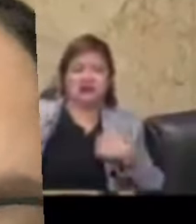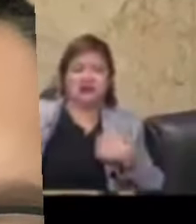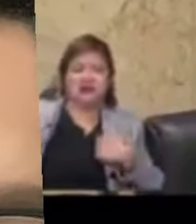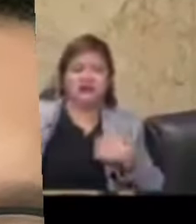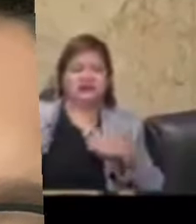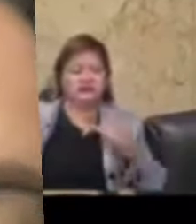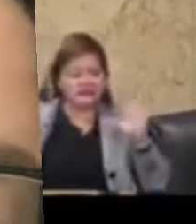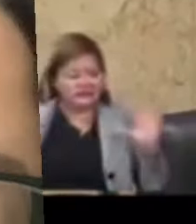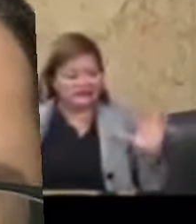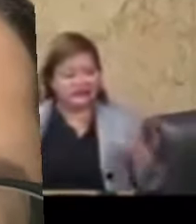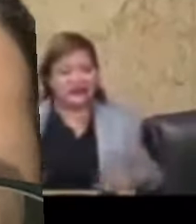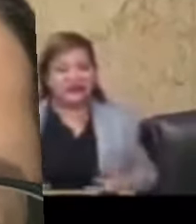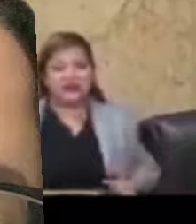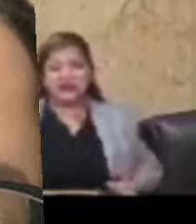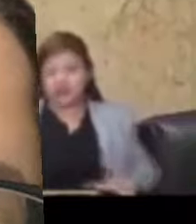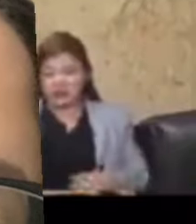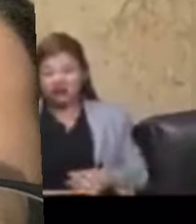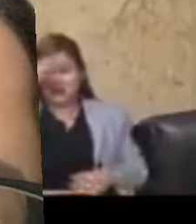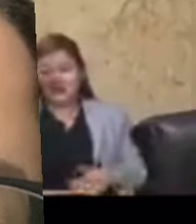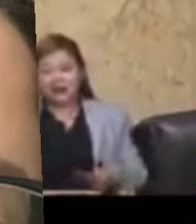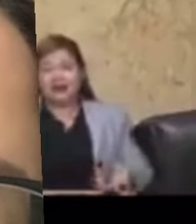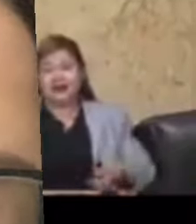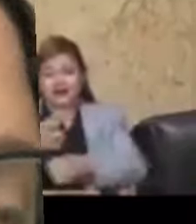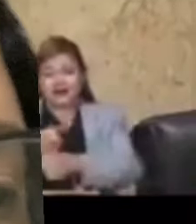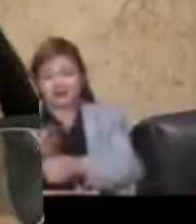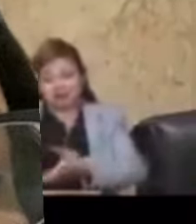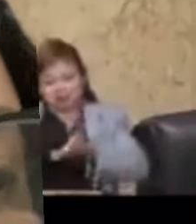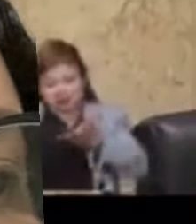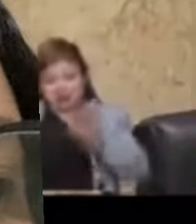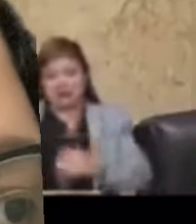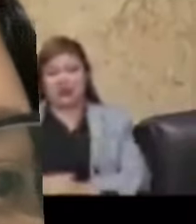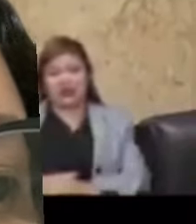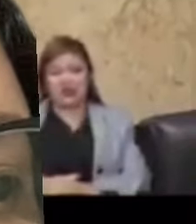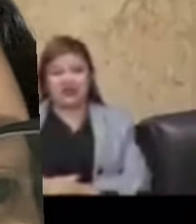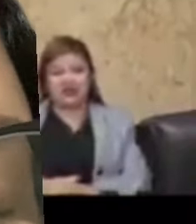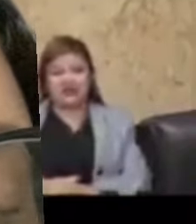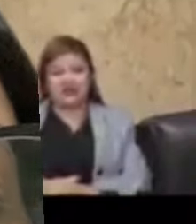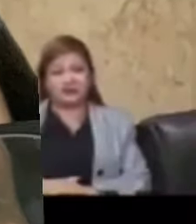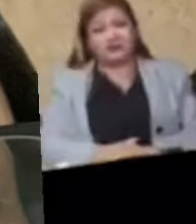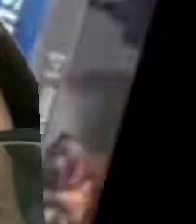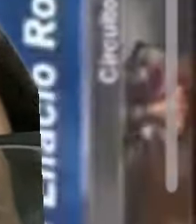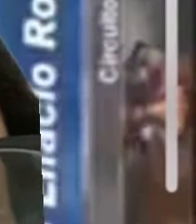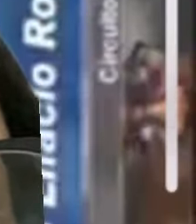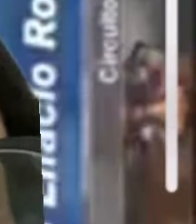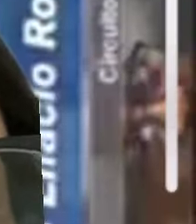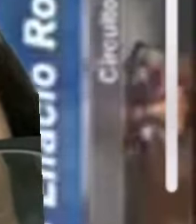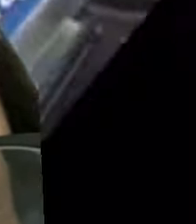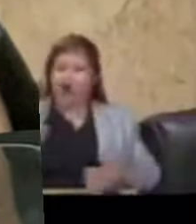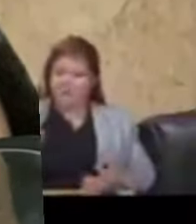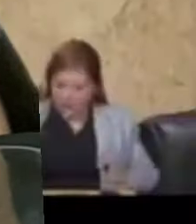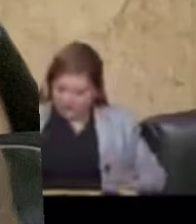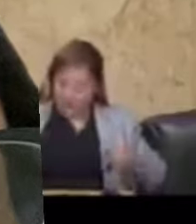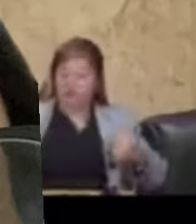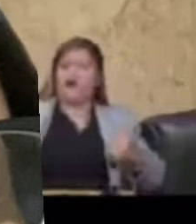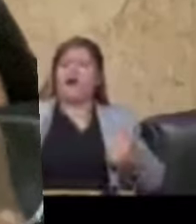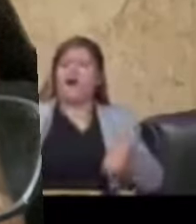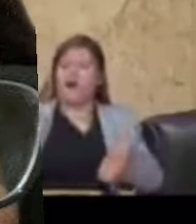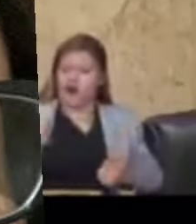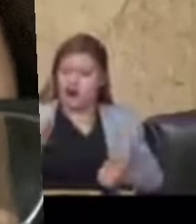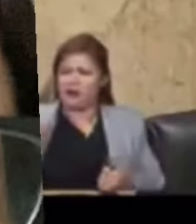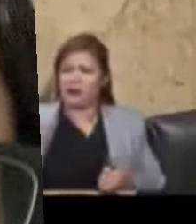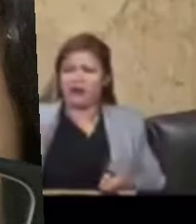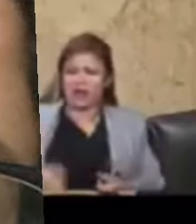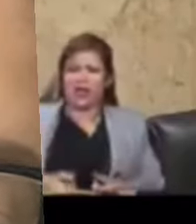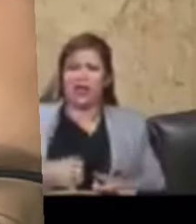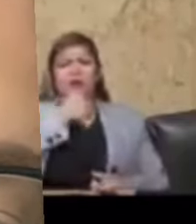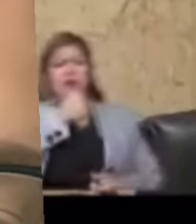Okay saben cómo hacerlo si quieren hablar de golpe de estado hablando machito son machito cuando tienen un